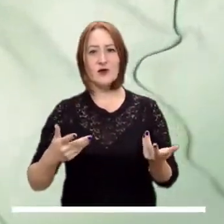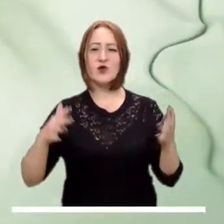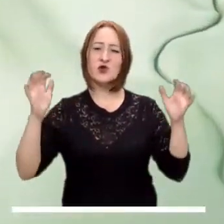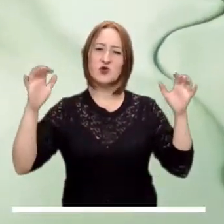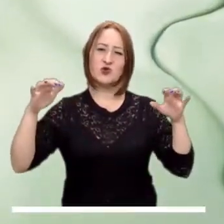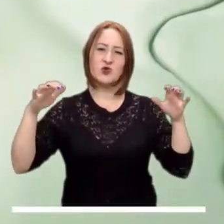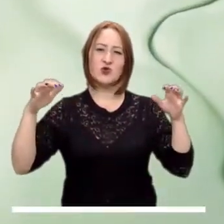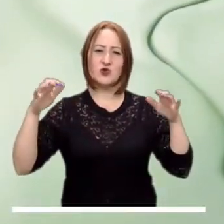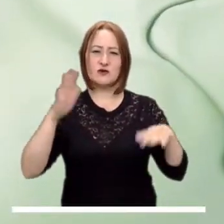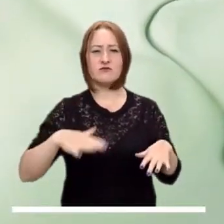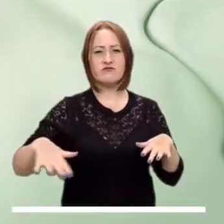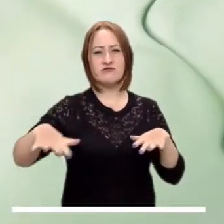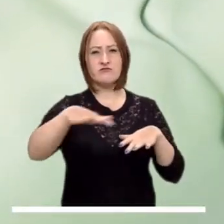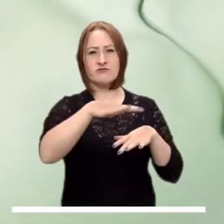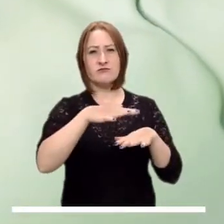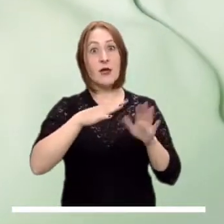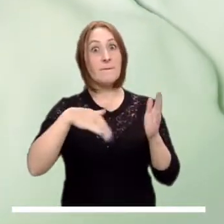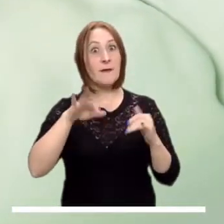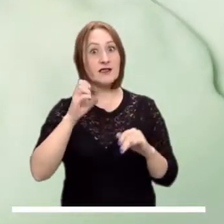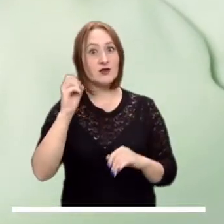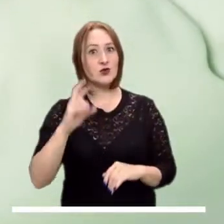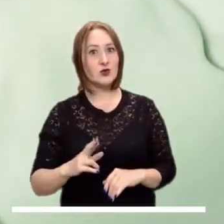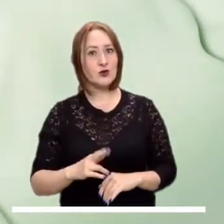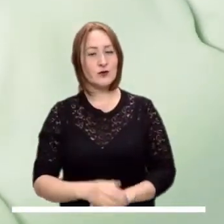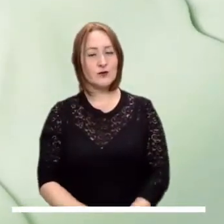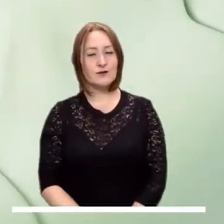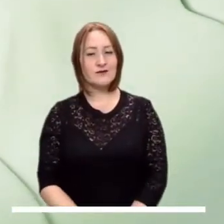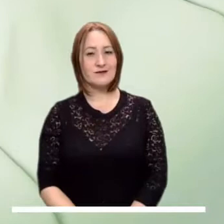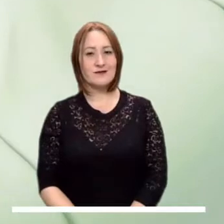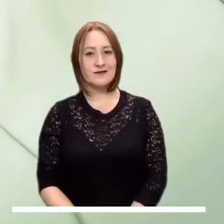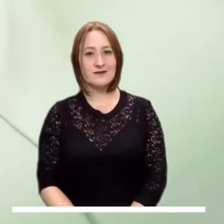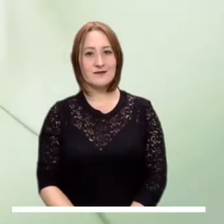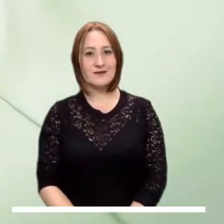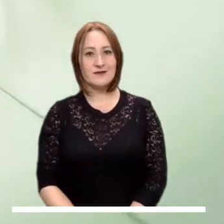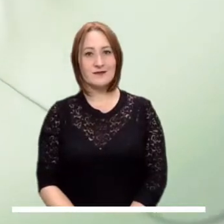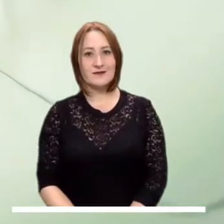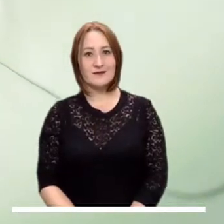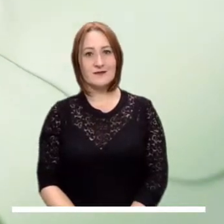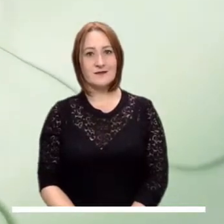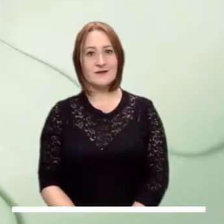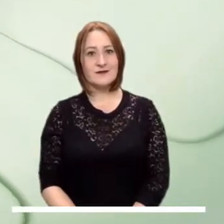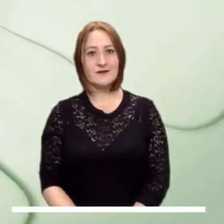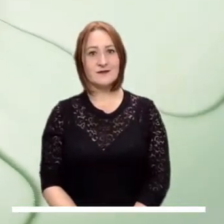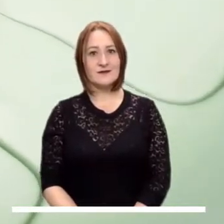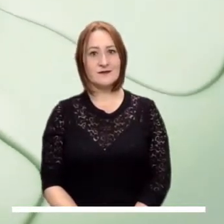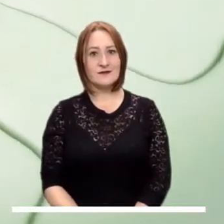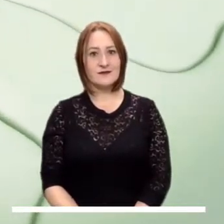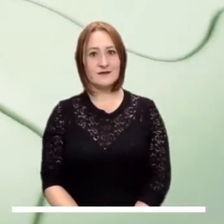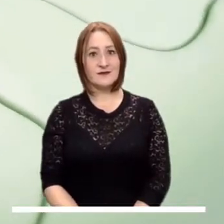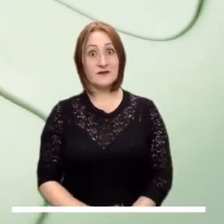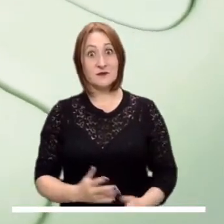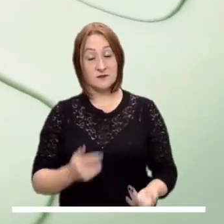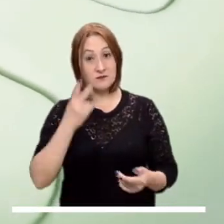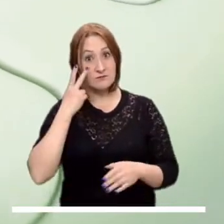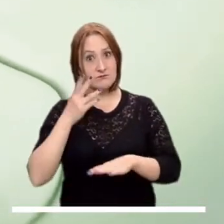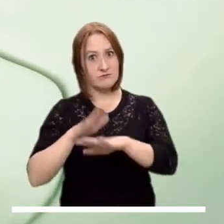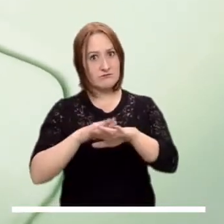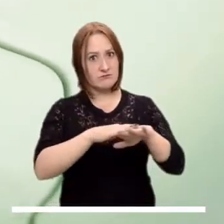Finalmente, en la capital del país se anuncian lluvias ligeras en amplios sectores, sobre todo en el sur de la ciudad.